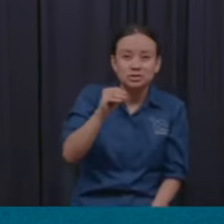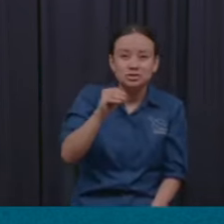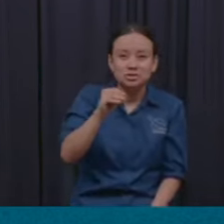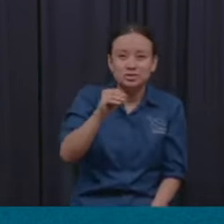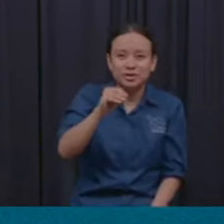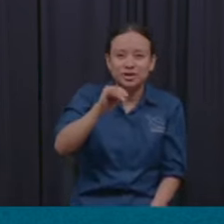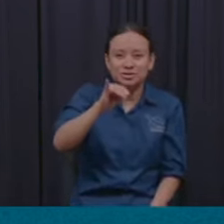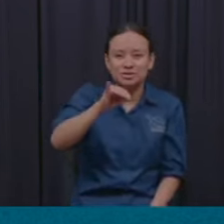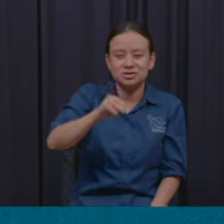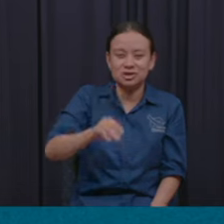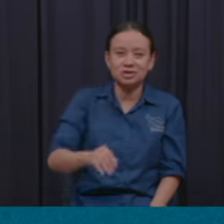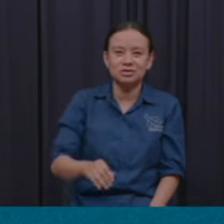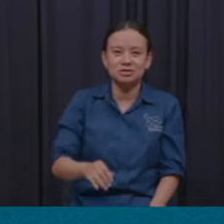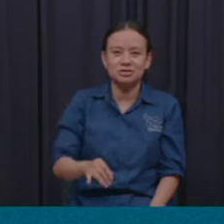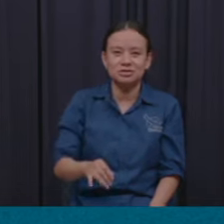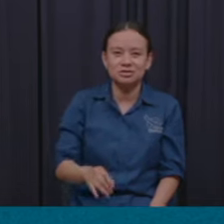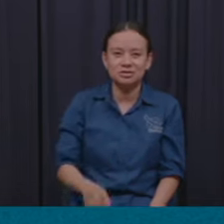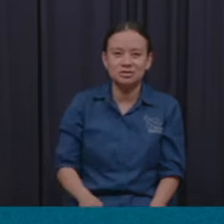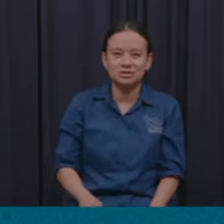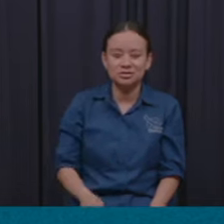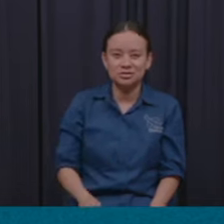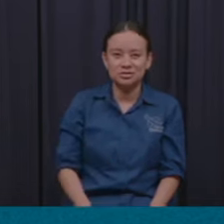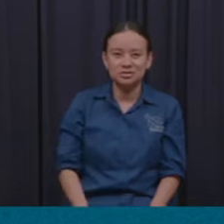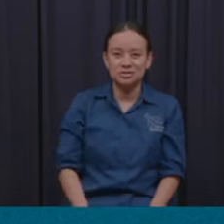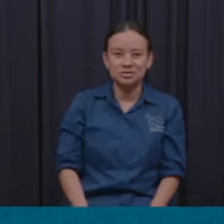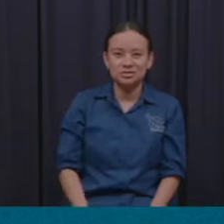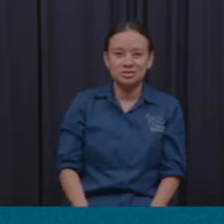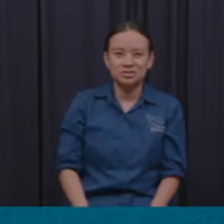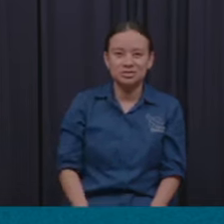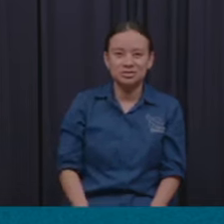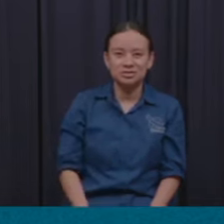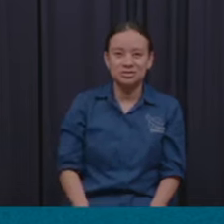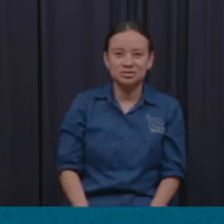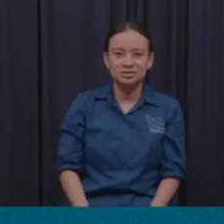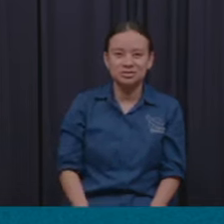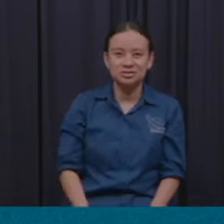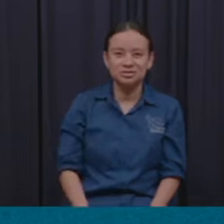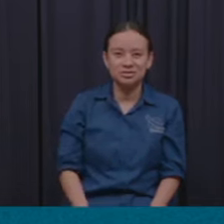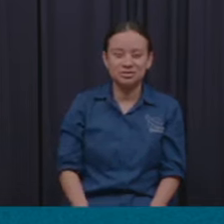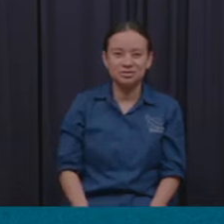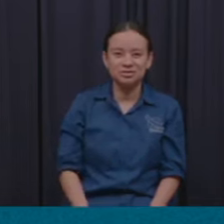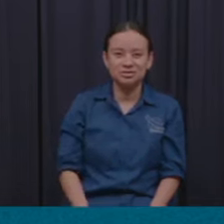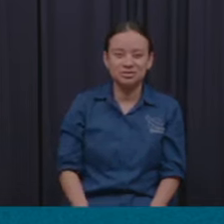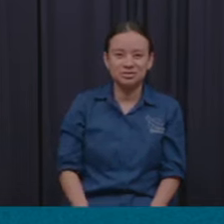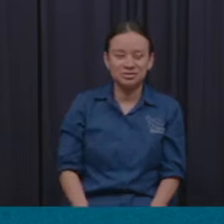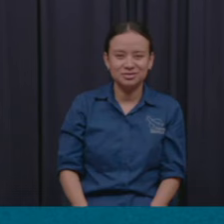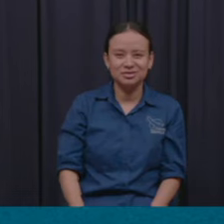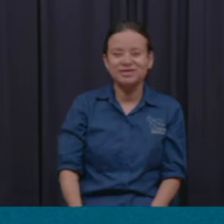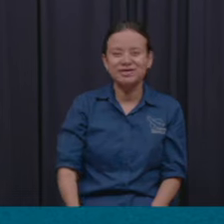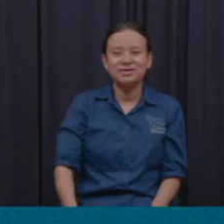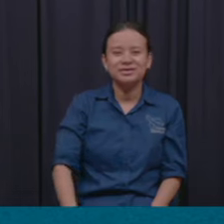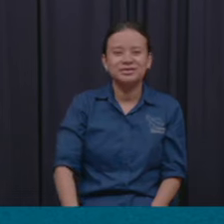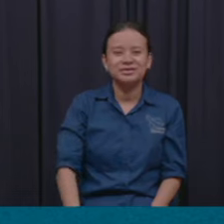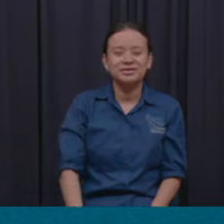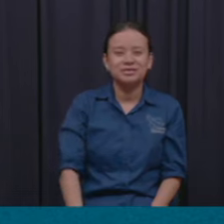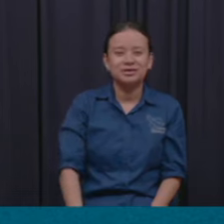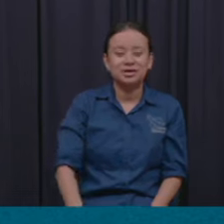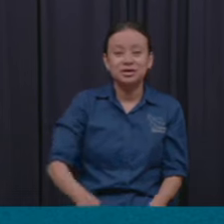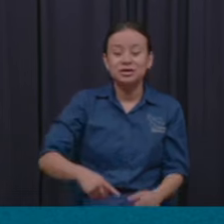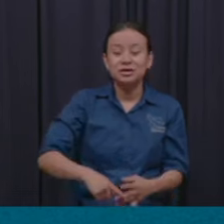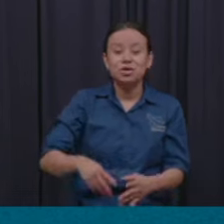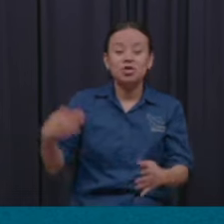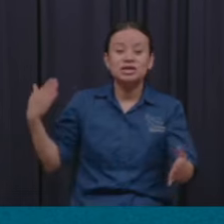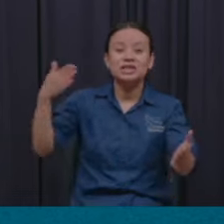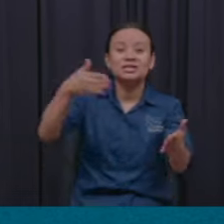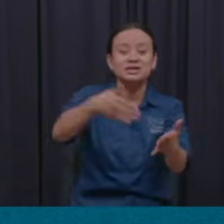con respecto a eso. Pero hay gente que pide, venga a ungir mi casa, a orar y a reprender. Y bueno, y uno va y se acerca